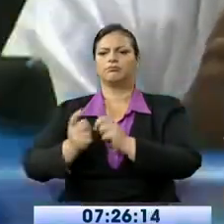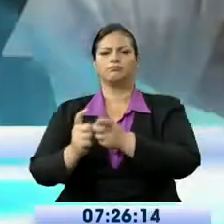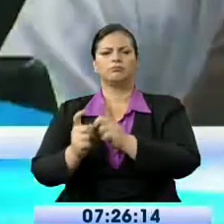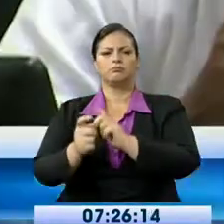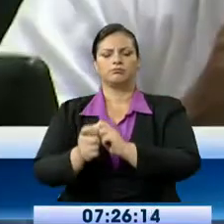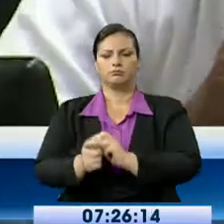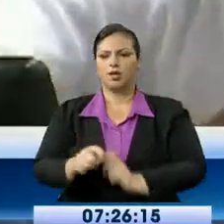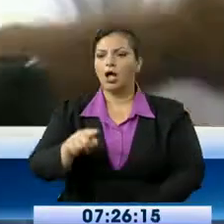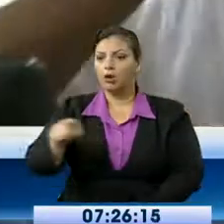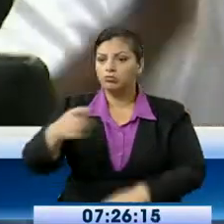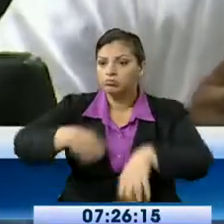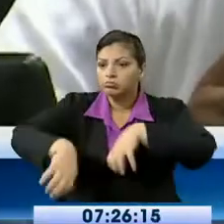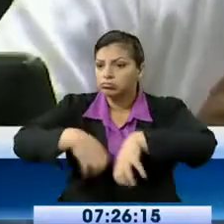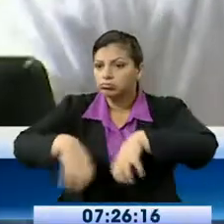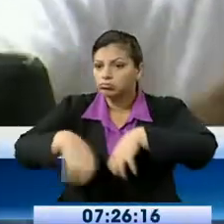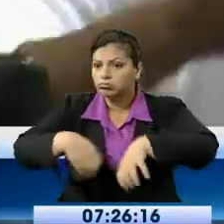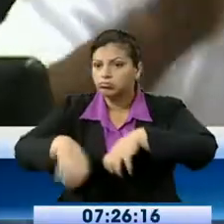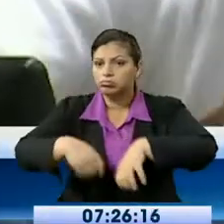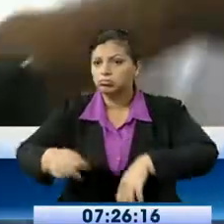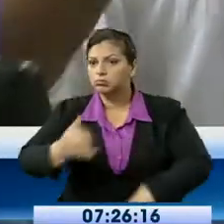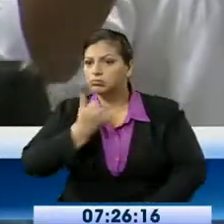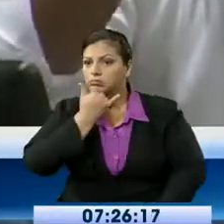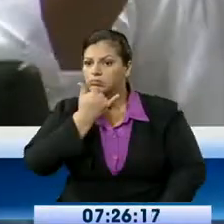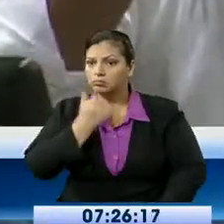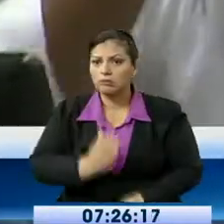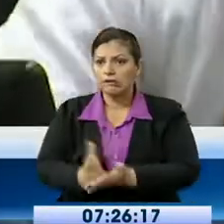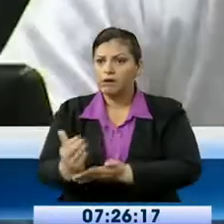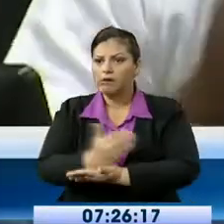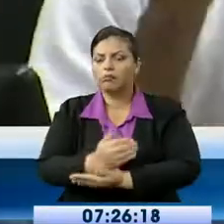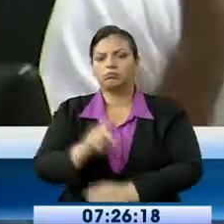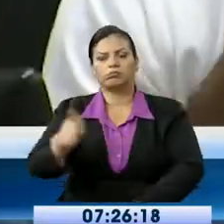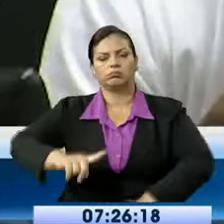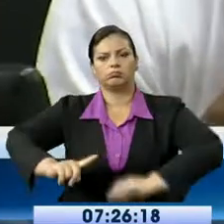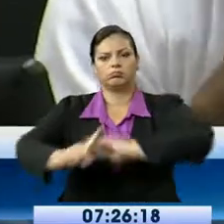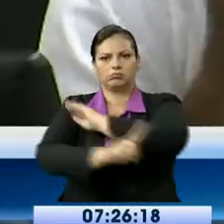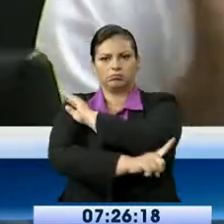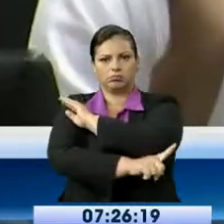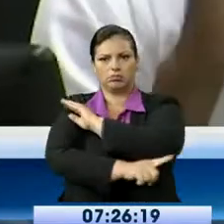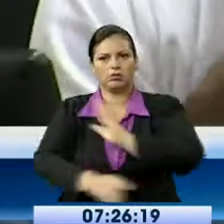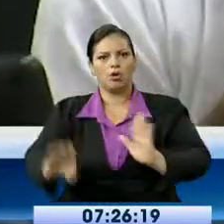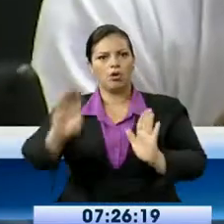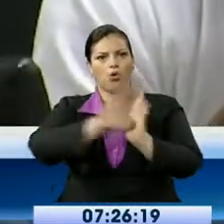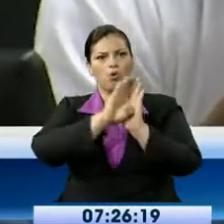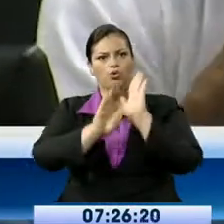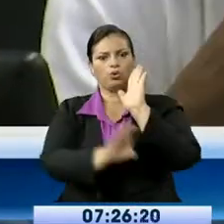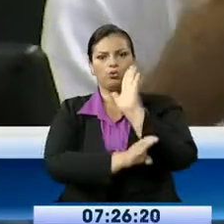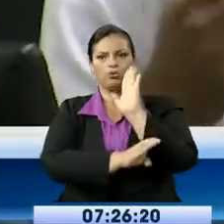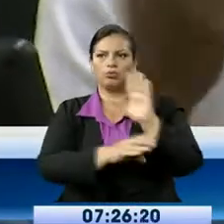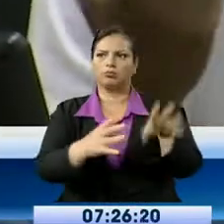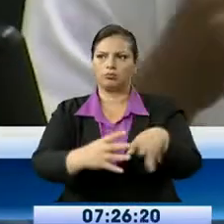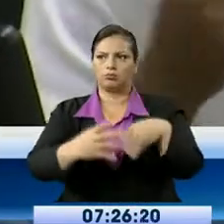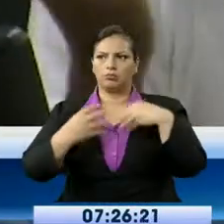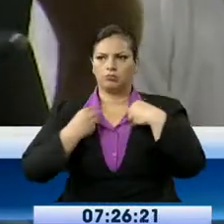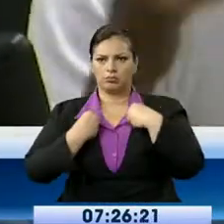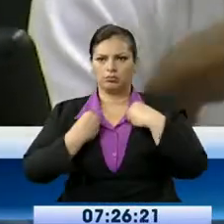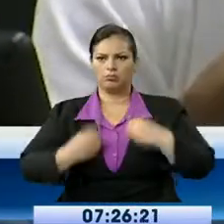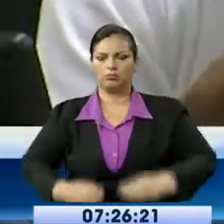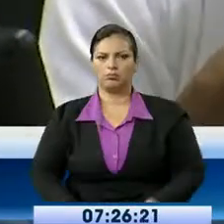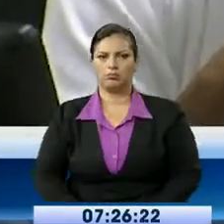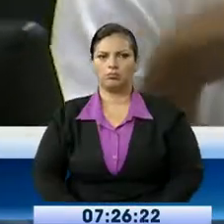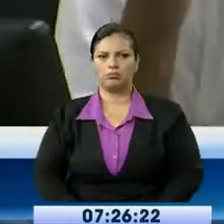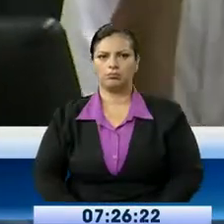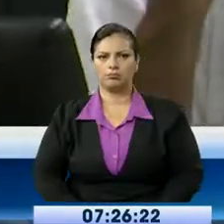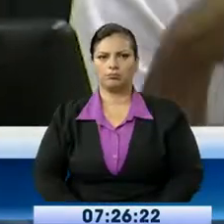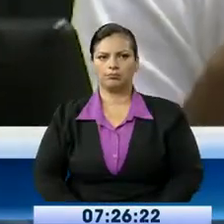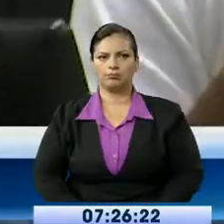activos, tienen que ser disciplinados, leales, apegarse a lo que dice la Constitución y no deliberando. Entonces, como había estos brotes, he tenido que hacer cambios